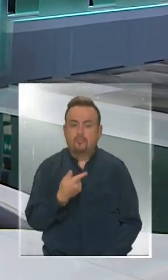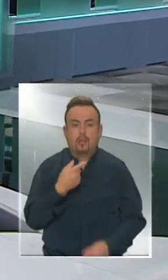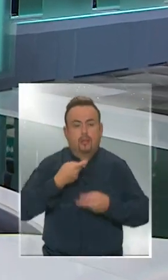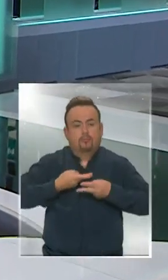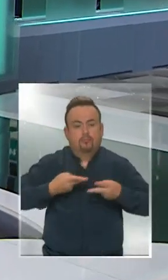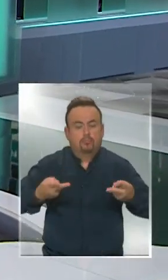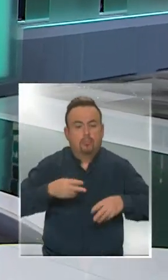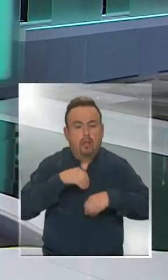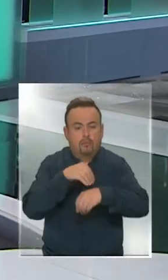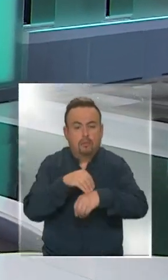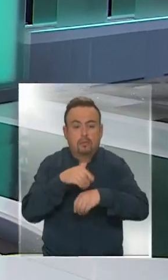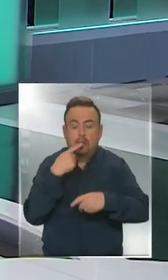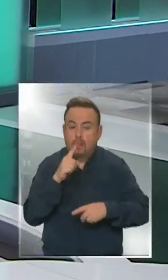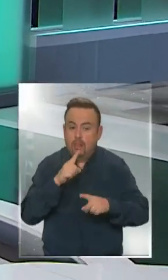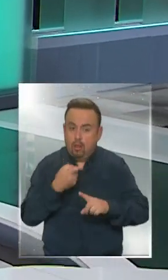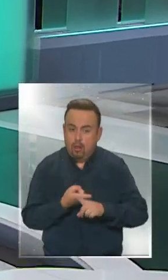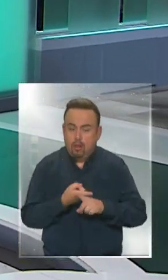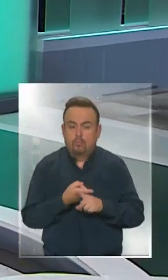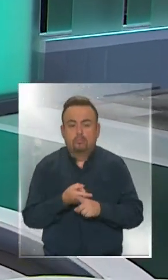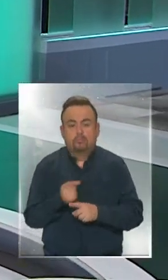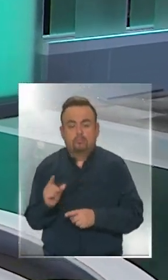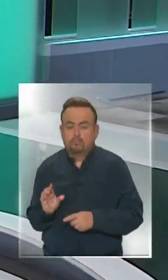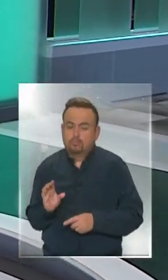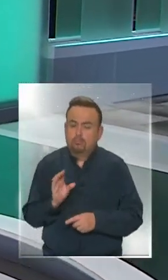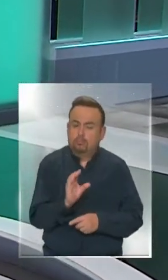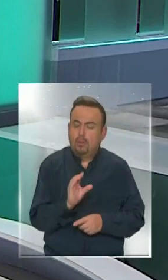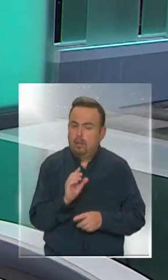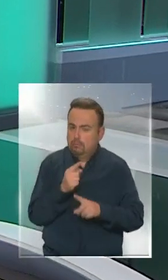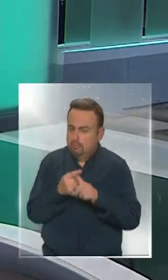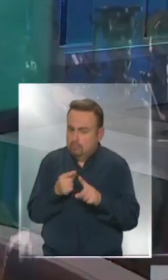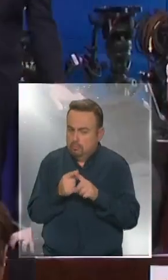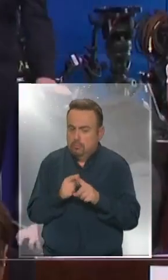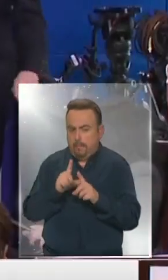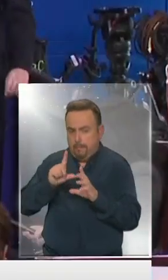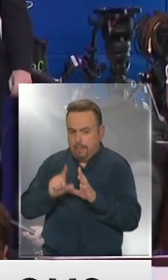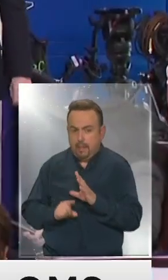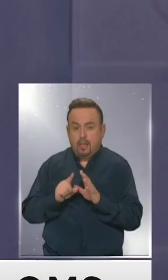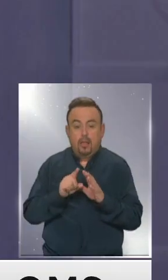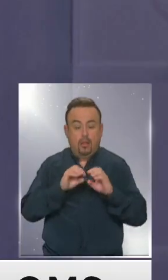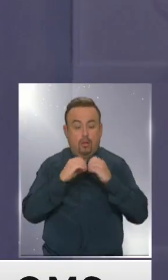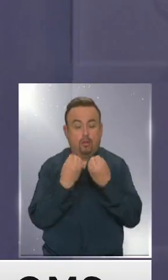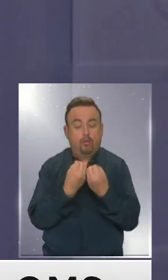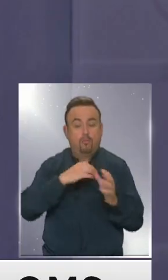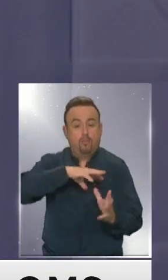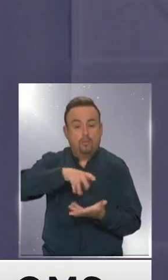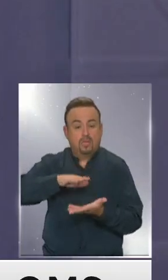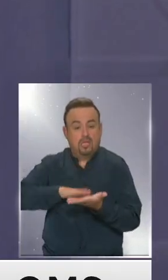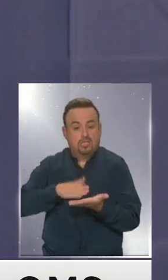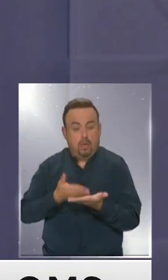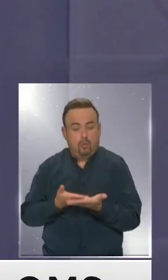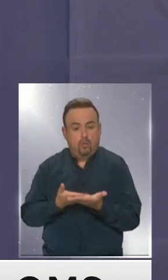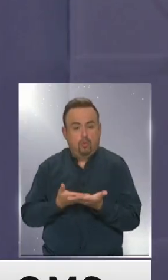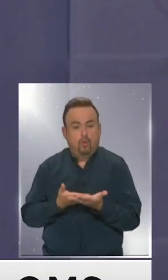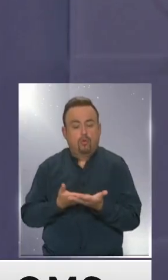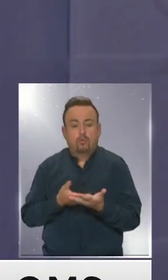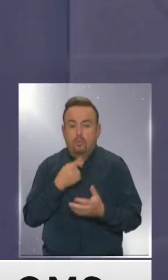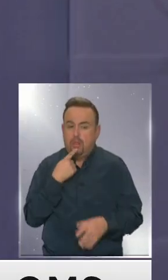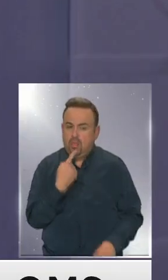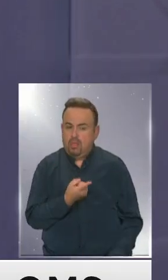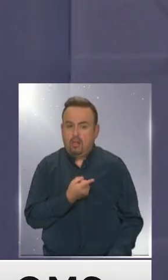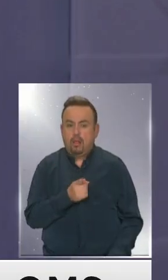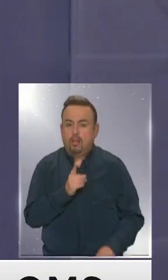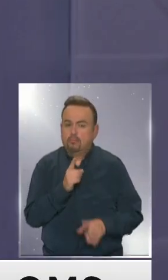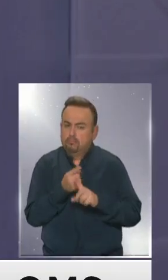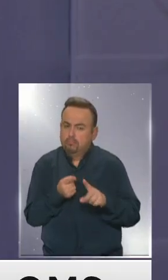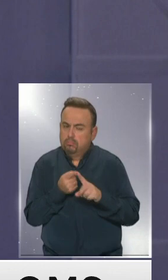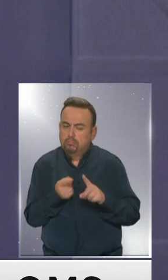que se restablecerá parcialmente el financiamiento a la organización mundial de la salud y bien decimos que es de